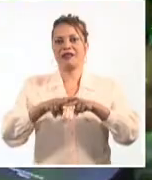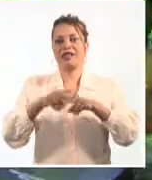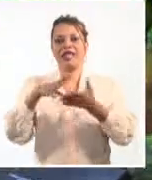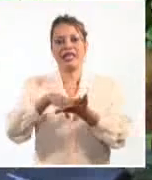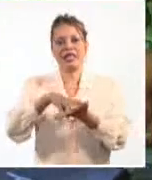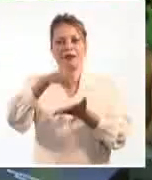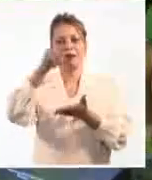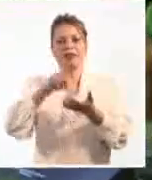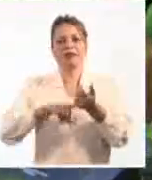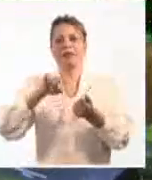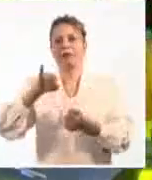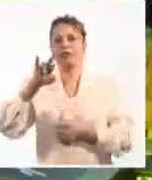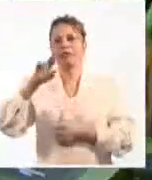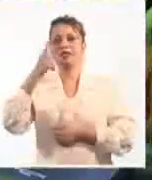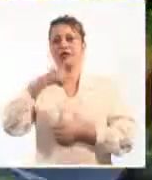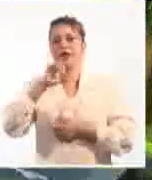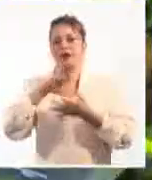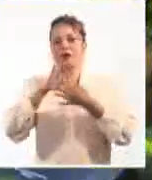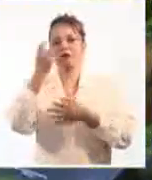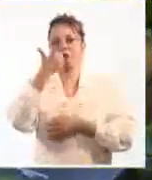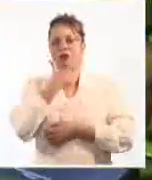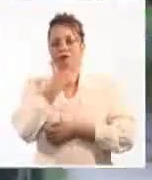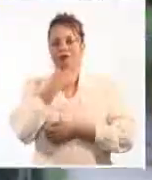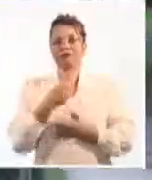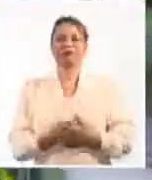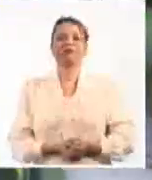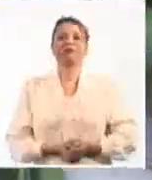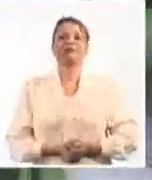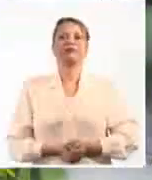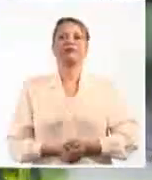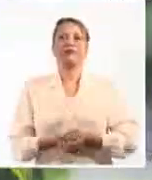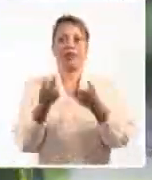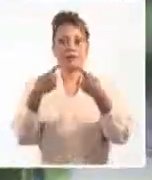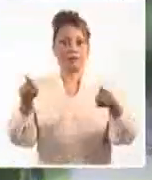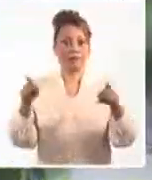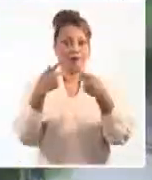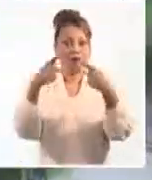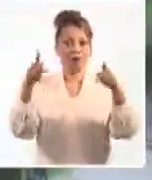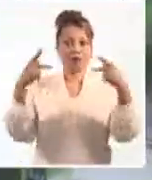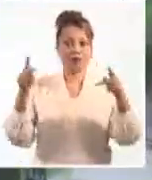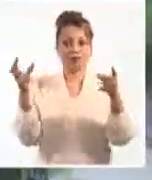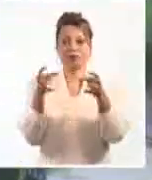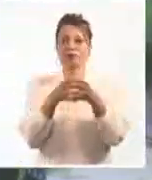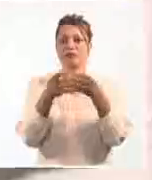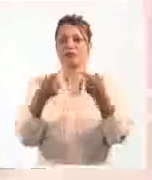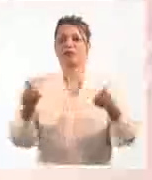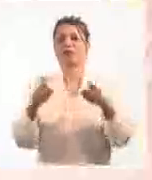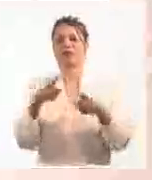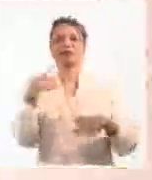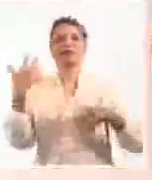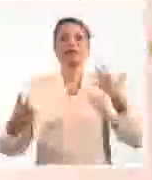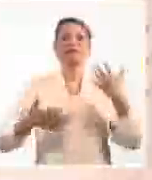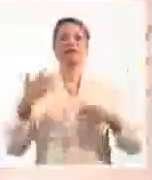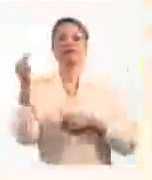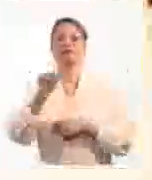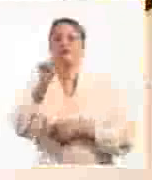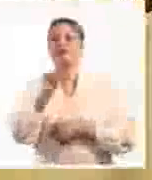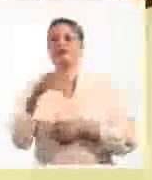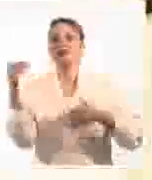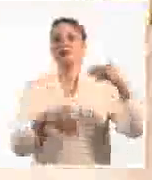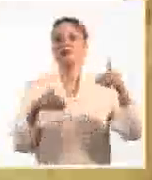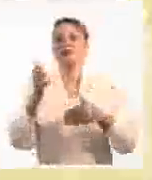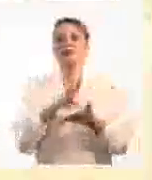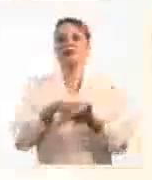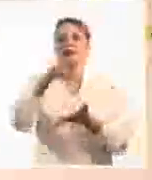La Habana. La profesionalidad y maestría escénica de Michael Blanco y su agrupación motivó a quienes asistieron a la Plaza Cultural de